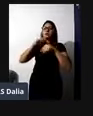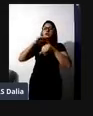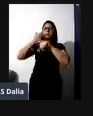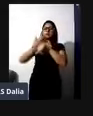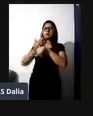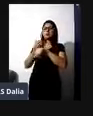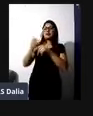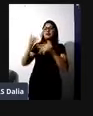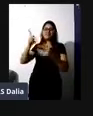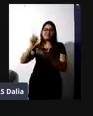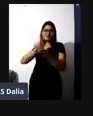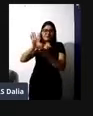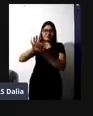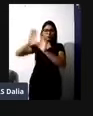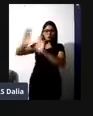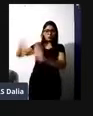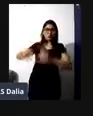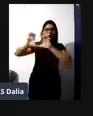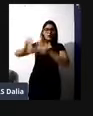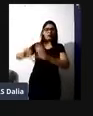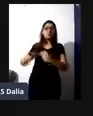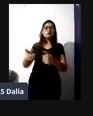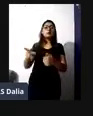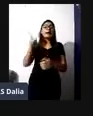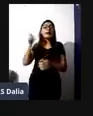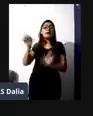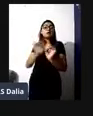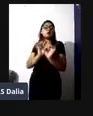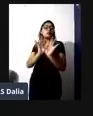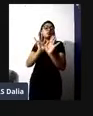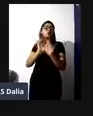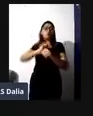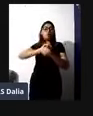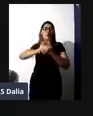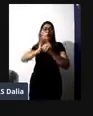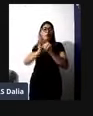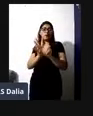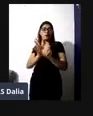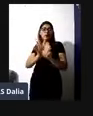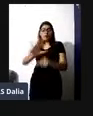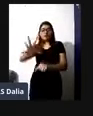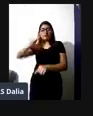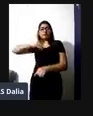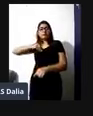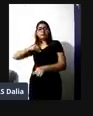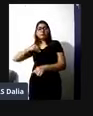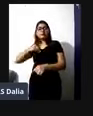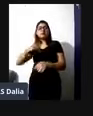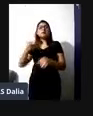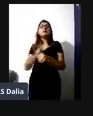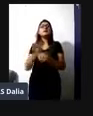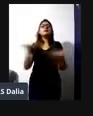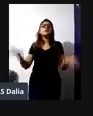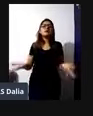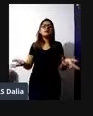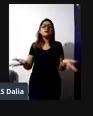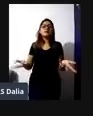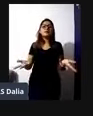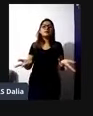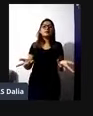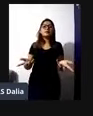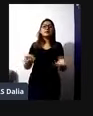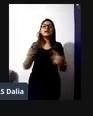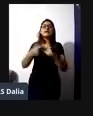COVID? ¿Quién va a cuidar a la persona con discapacidad? ¿Qué va a suceder? ¿Qué preocupación para el